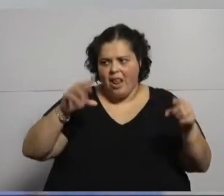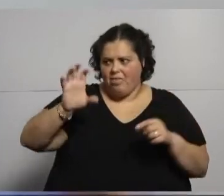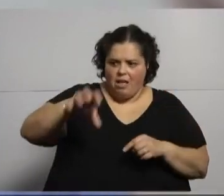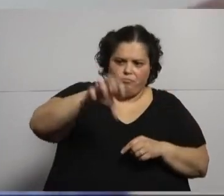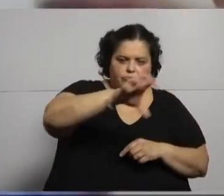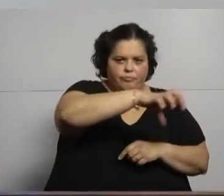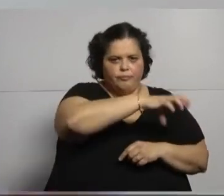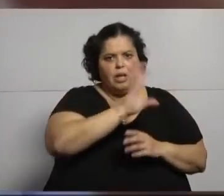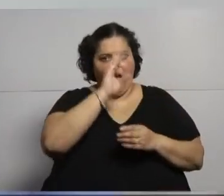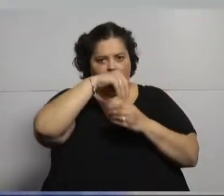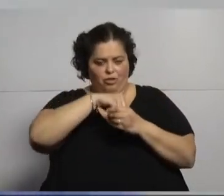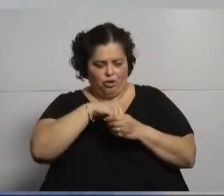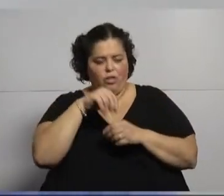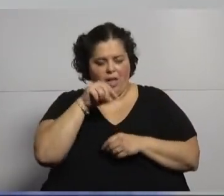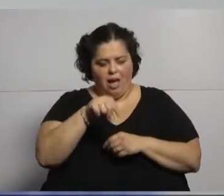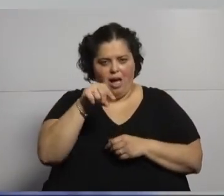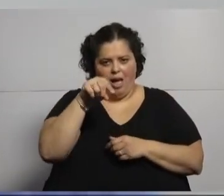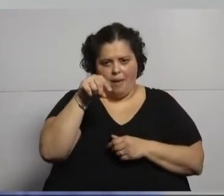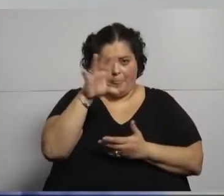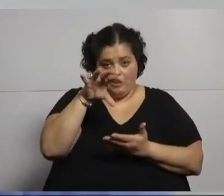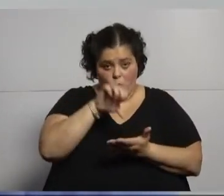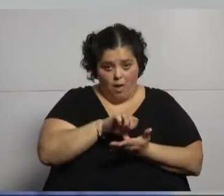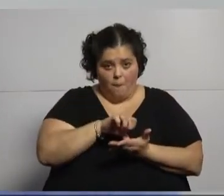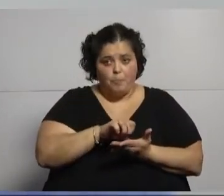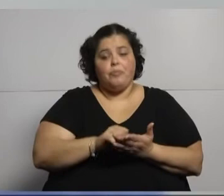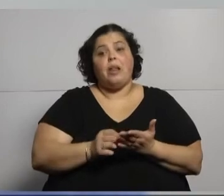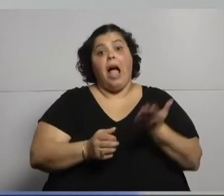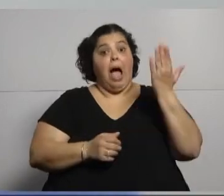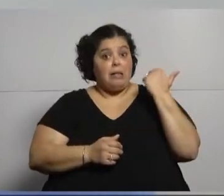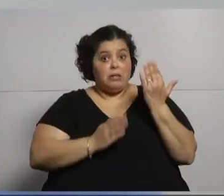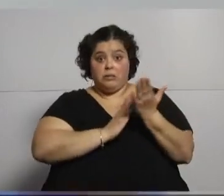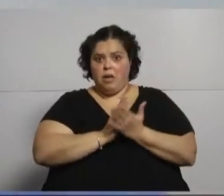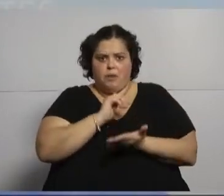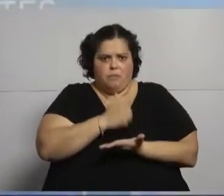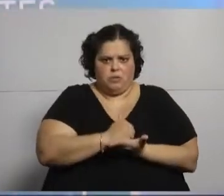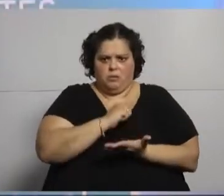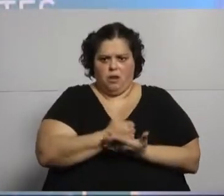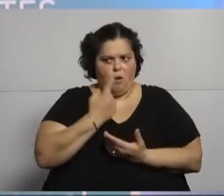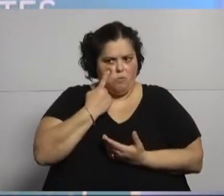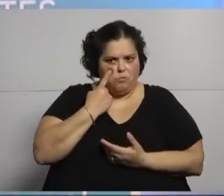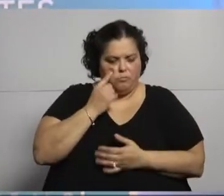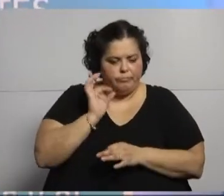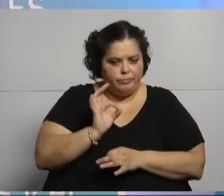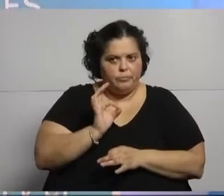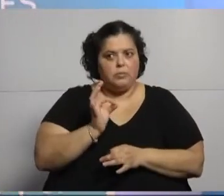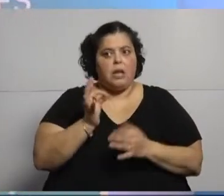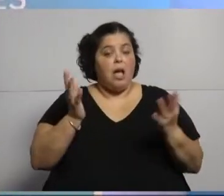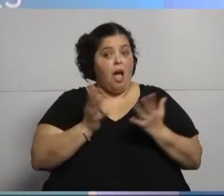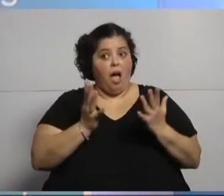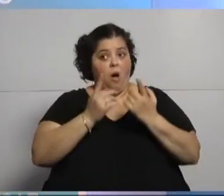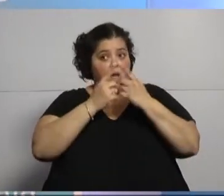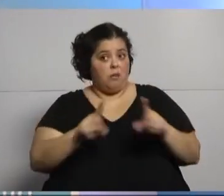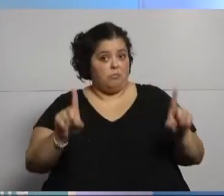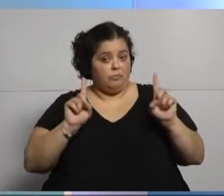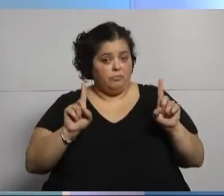Estos ejercicios tradicionalmente habían sido muy presenciales. Tuvimos que reaccionar y la Secretaría de Gobierno, que es la correspondiente con las